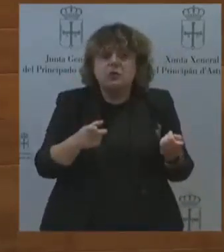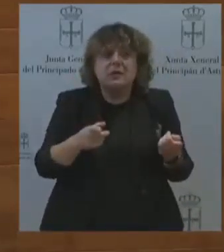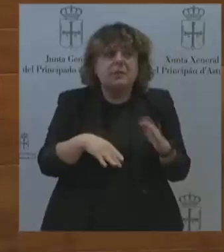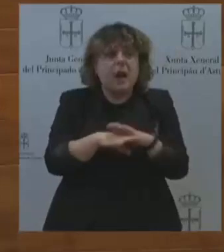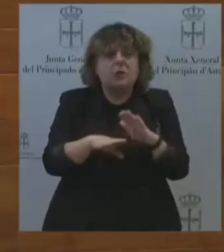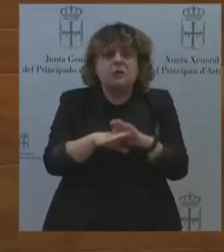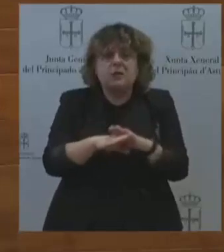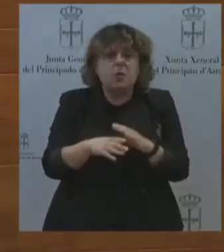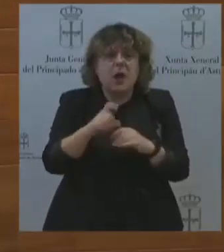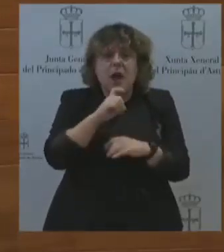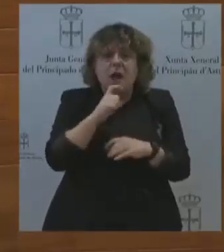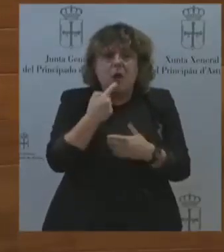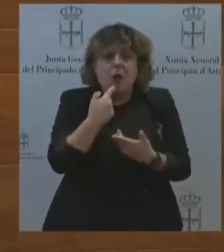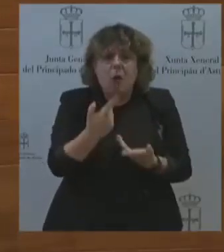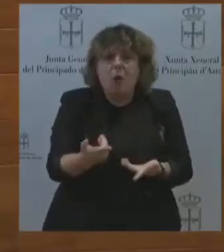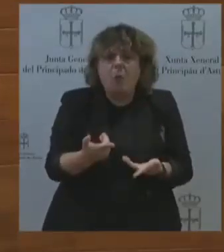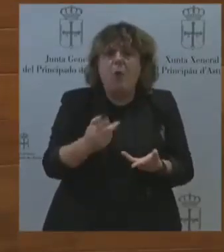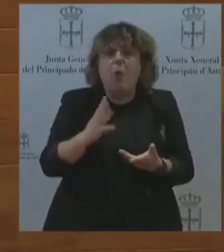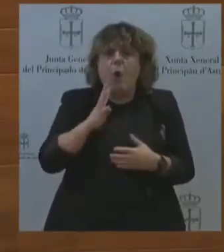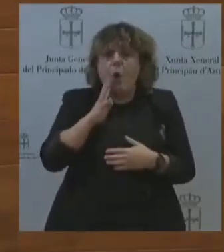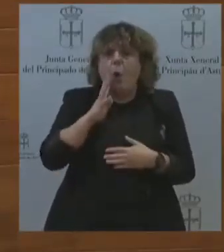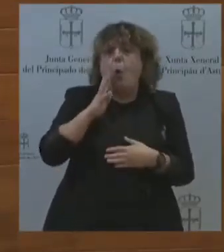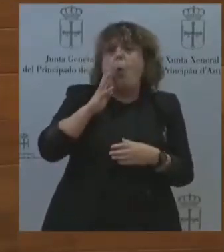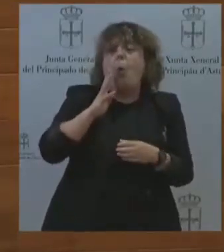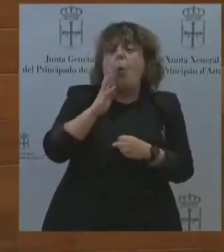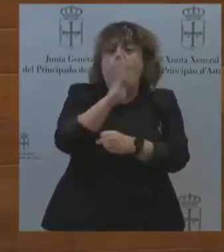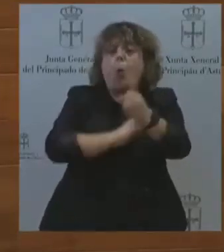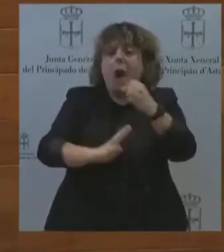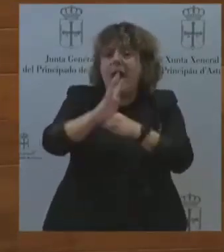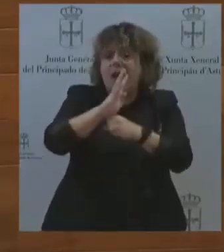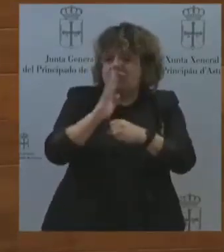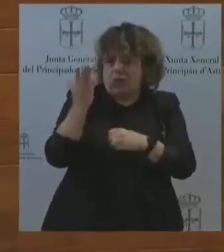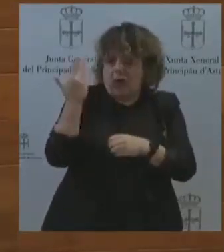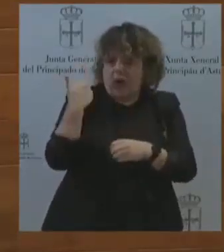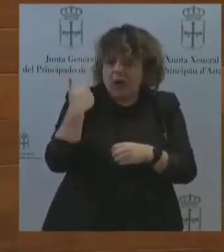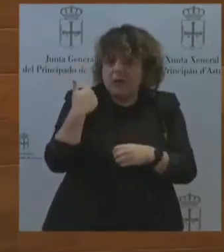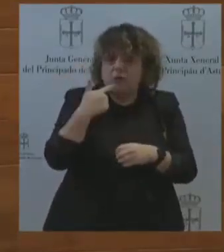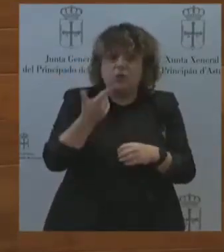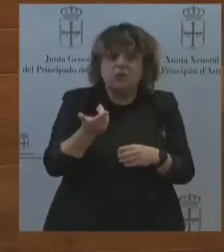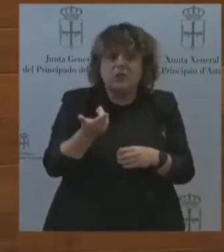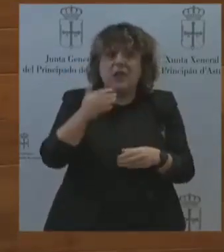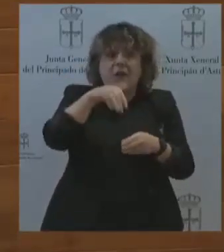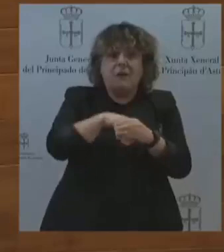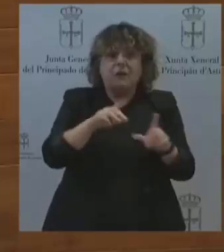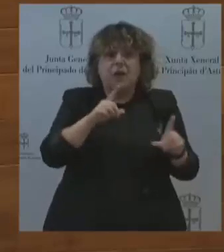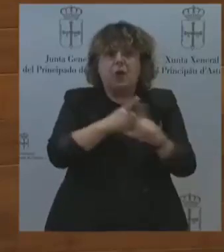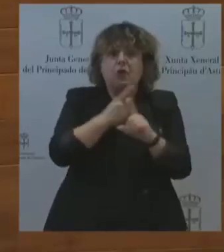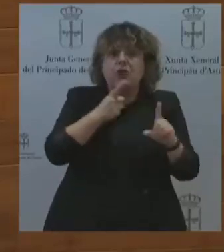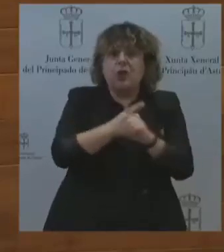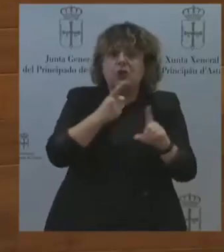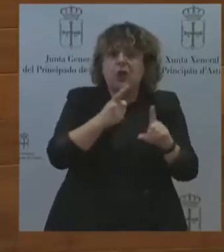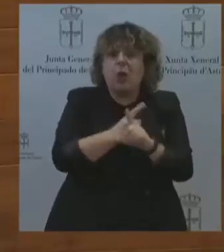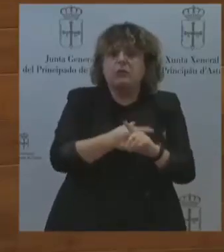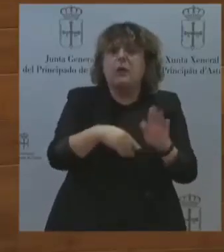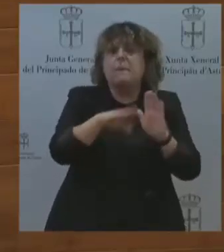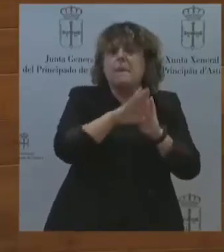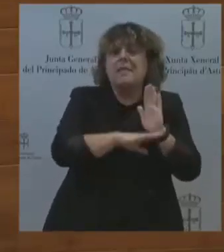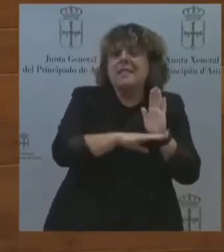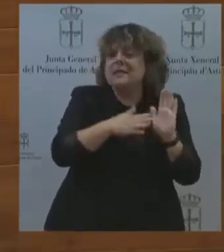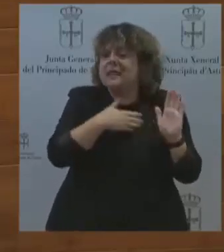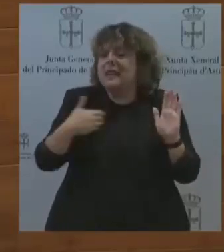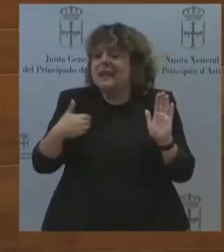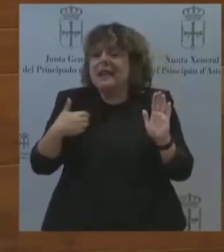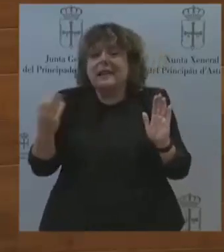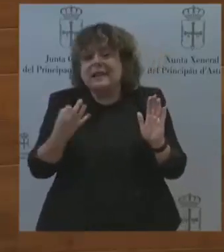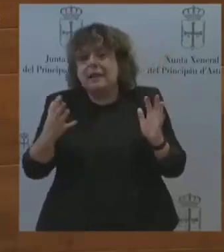gala de su democracia mal entendida, ha votado en contra de medidas que únicamente perseguían el beneficio de los asturianos por el mero hecho de